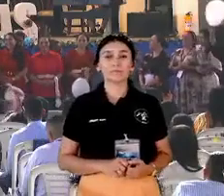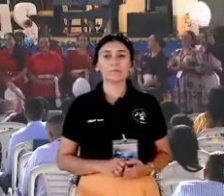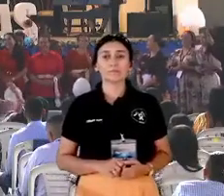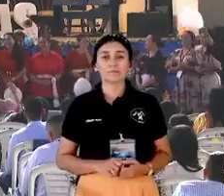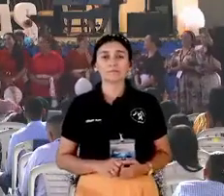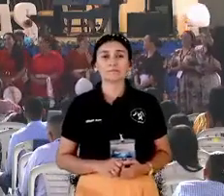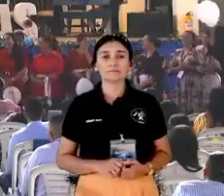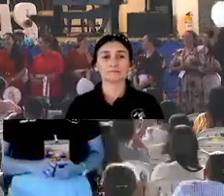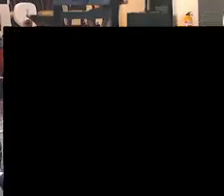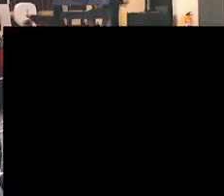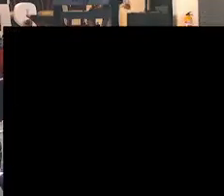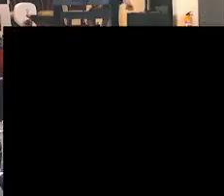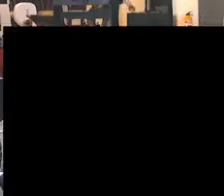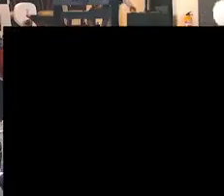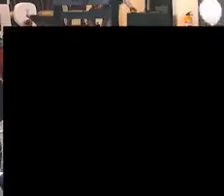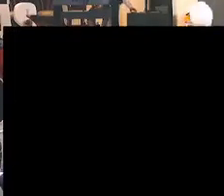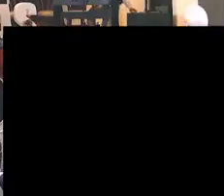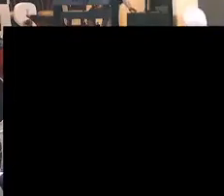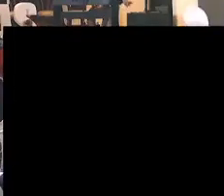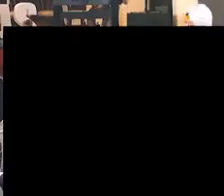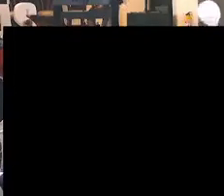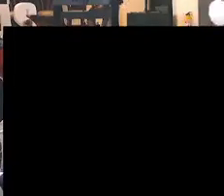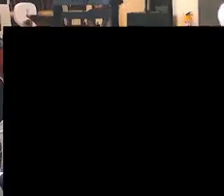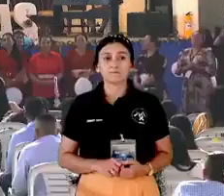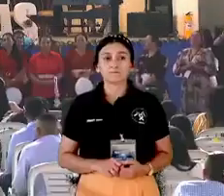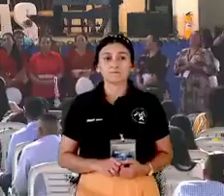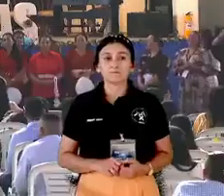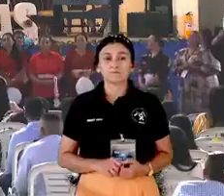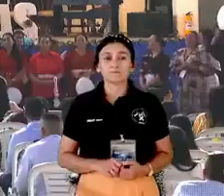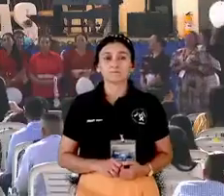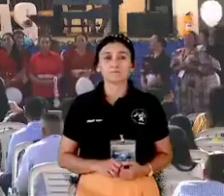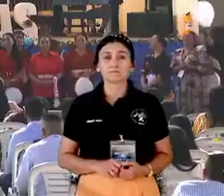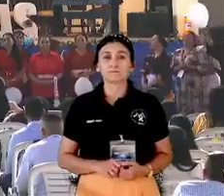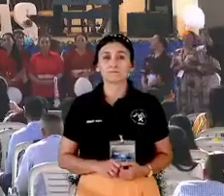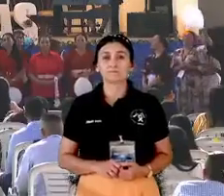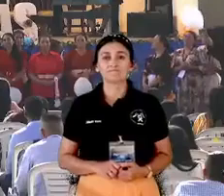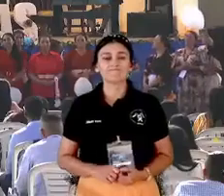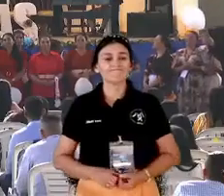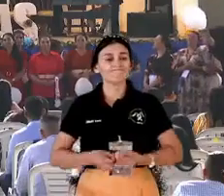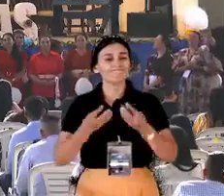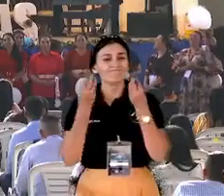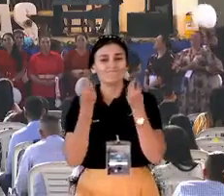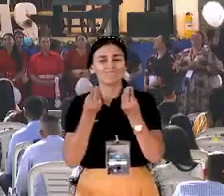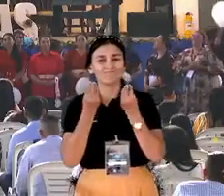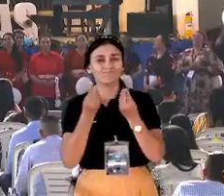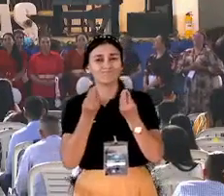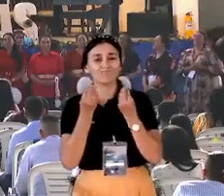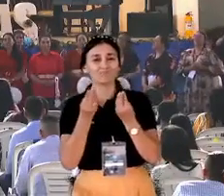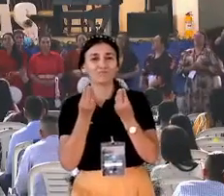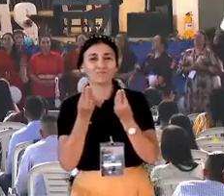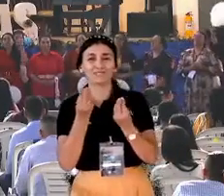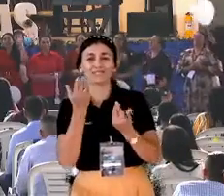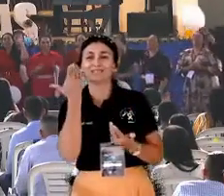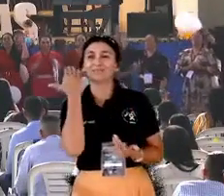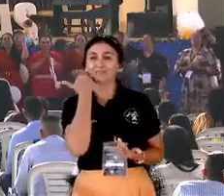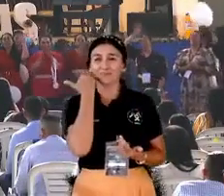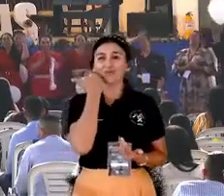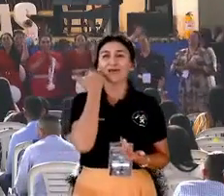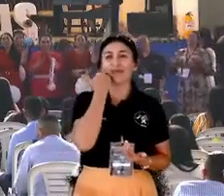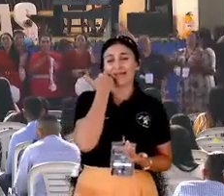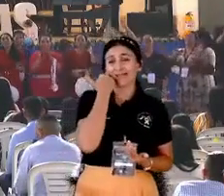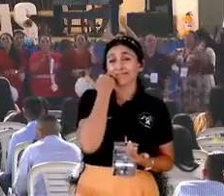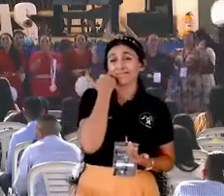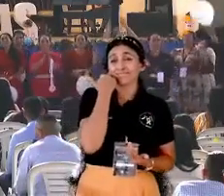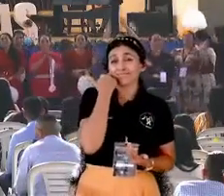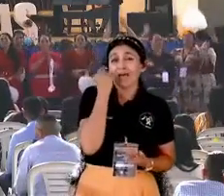Marleidy Clavijo, Dolly Hernández, Elma Luna y muchas mujeres que nos faltan tal